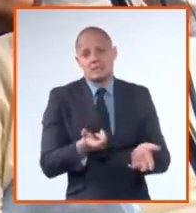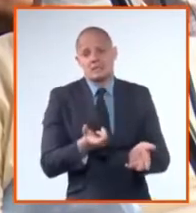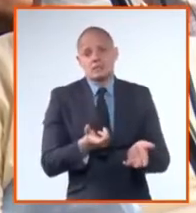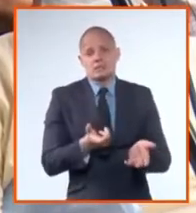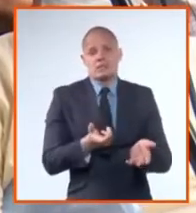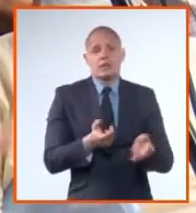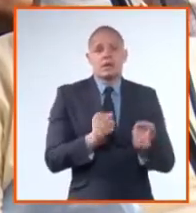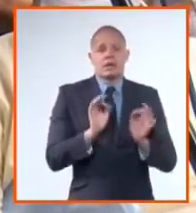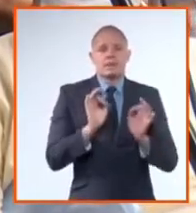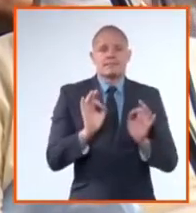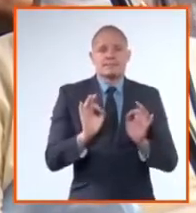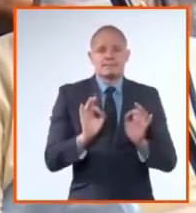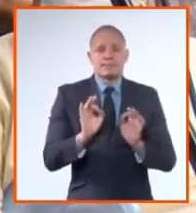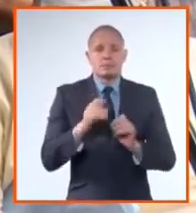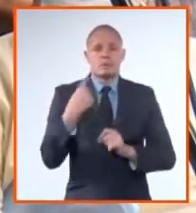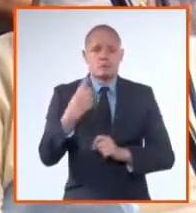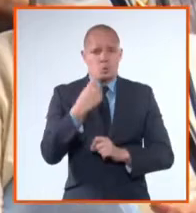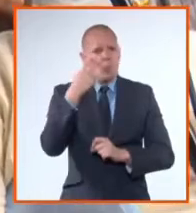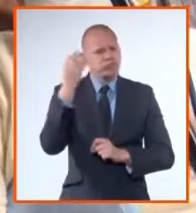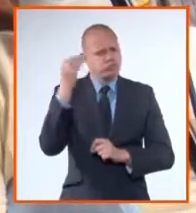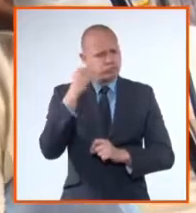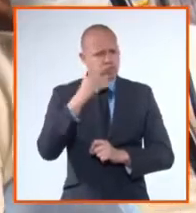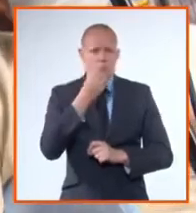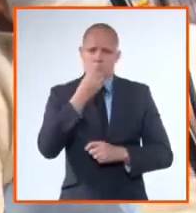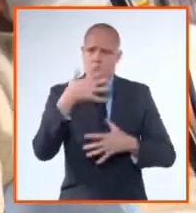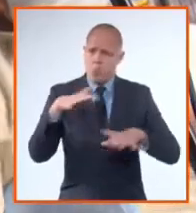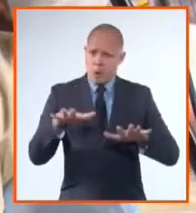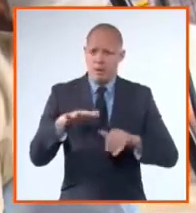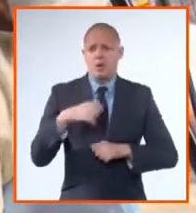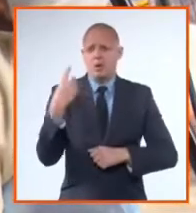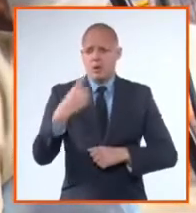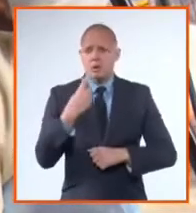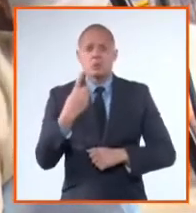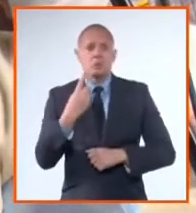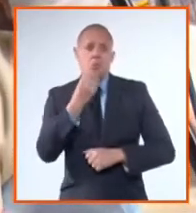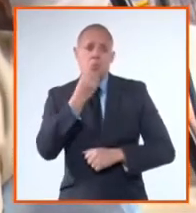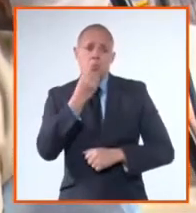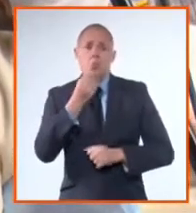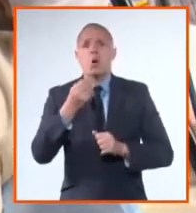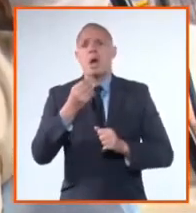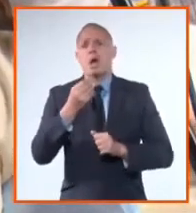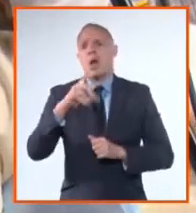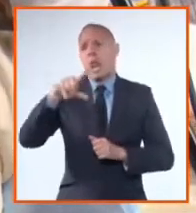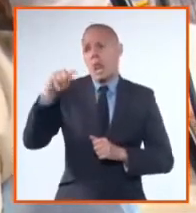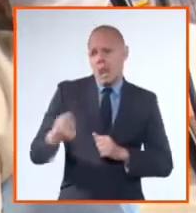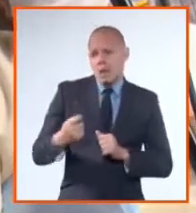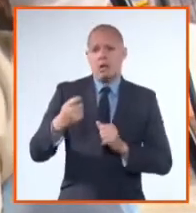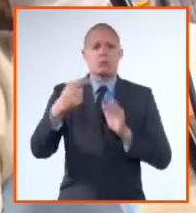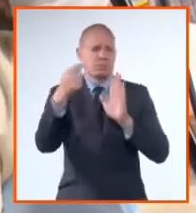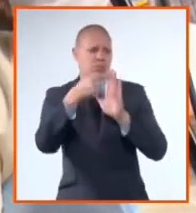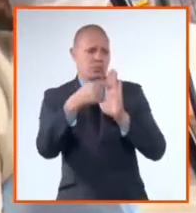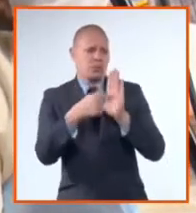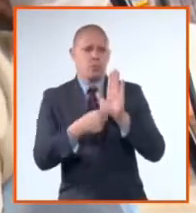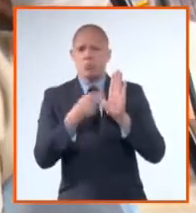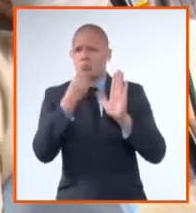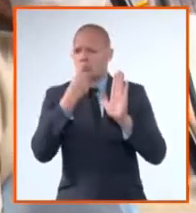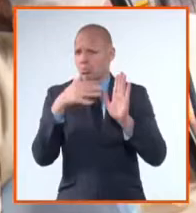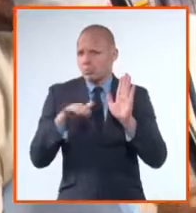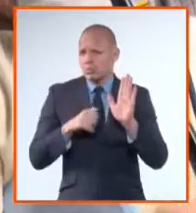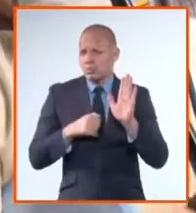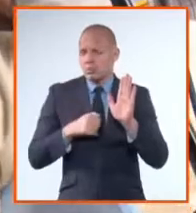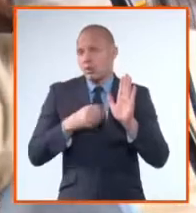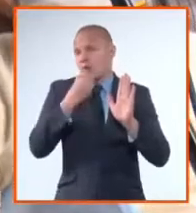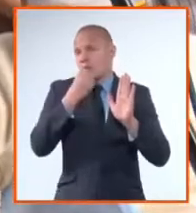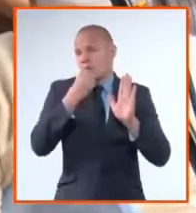simple comentario: podemos tener muchas leyes, yo las defiendo, es mi especialidad, pero por favor, si